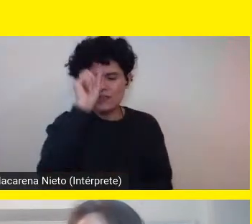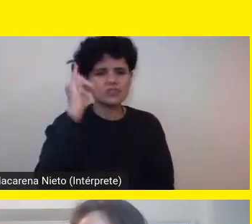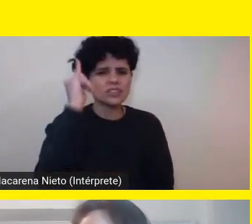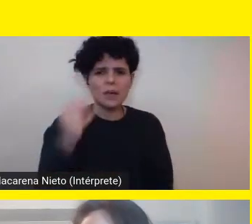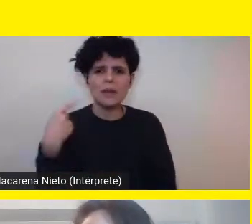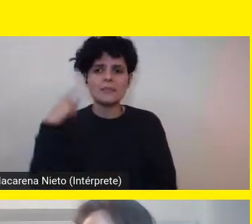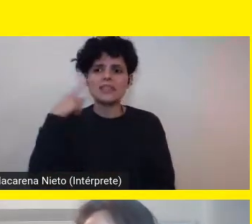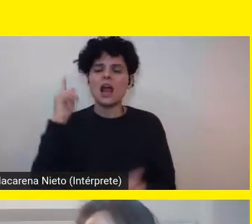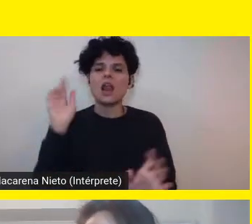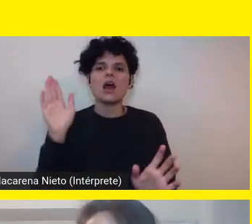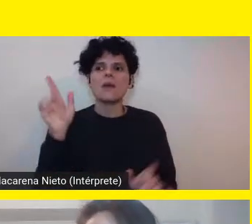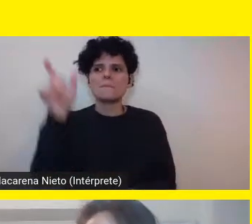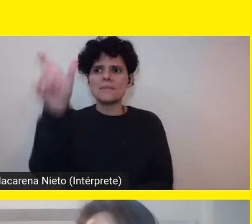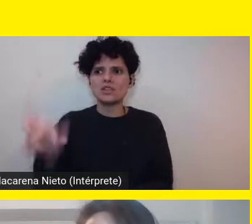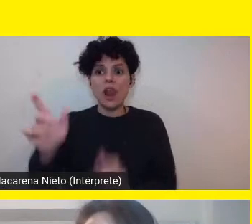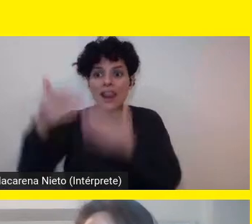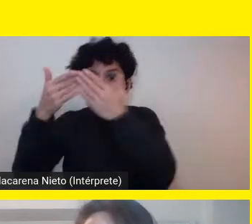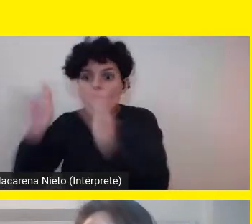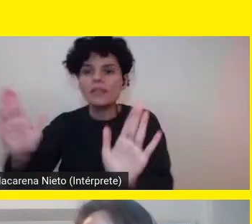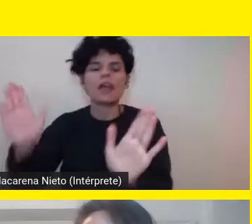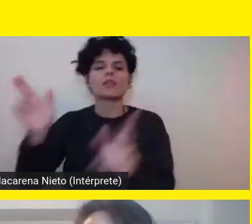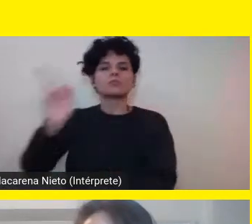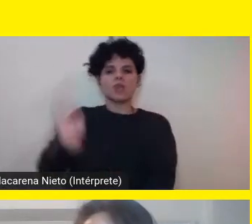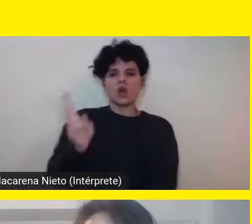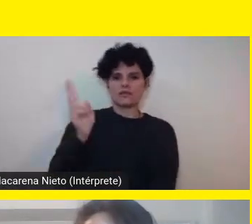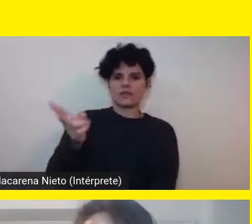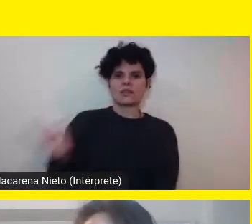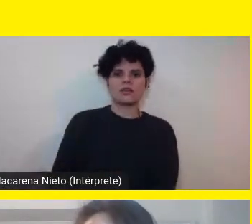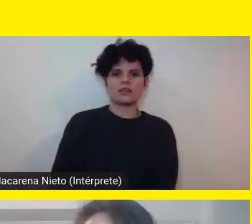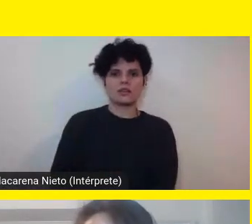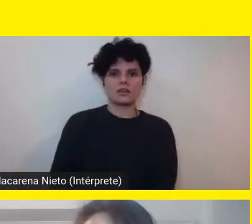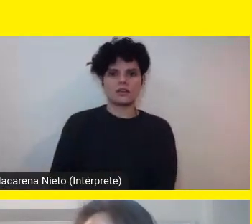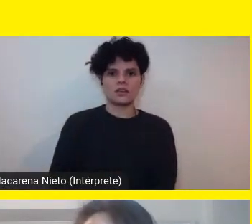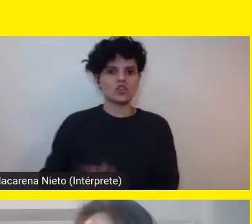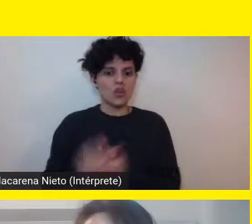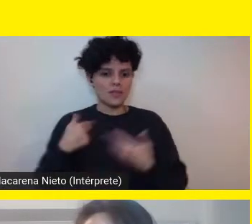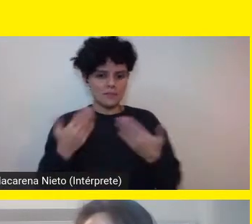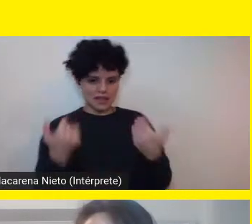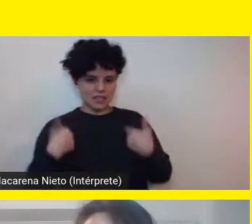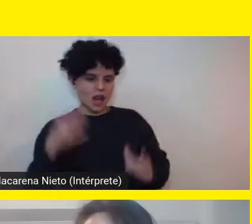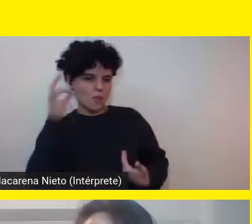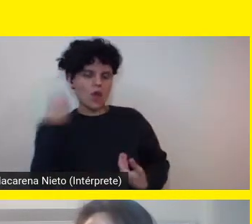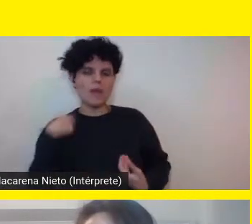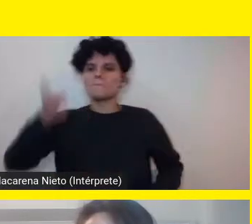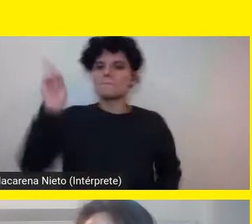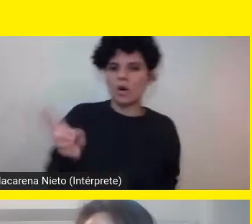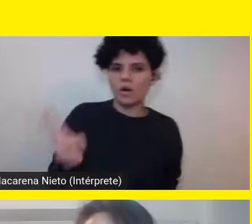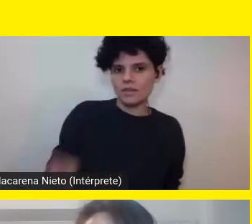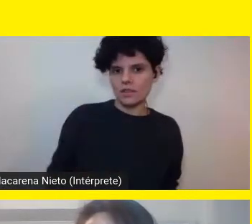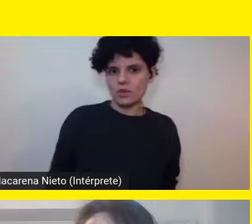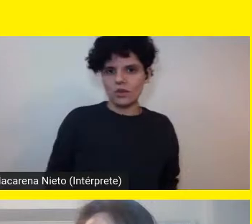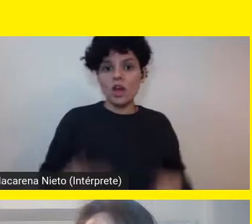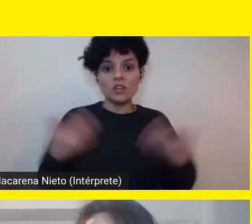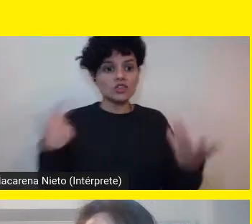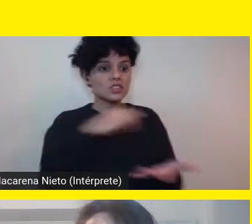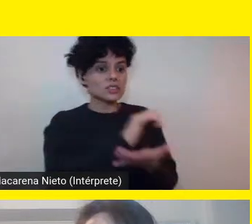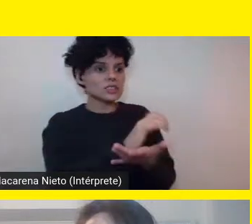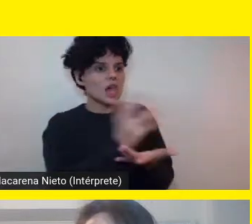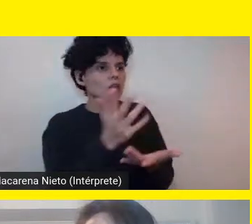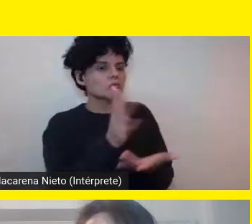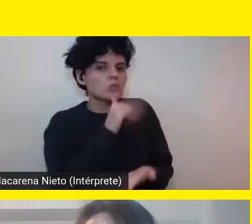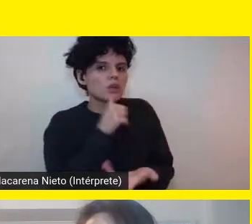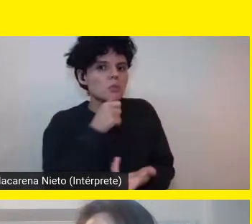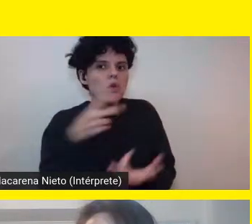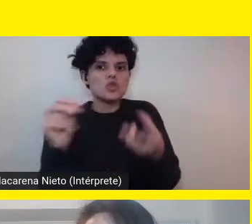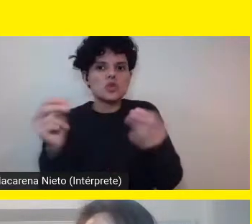libertad de las decisiones y de las exigencias que tenemos todas las mujeres. Y entonces, ¿qué pasa? Que frente a esa negación, no van a estar